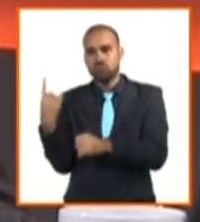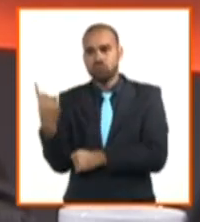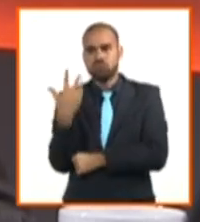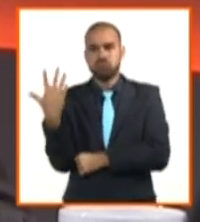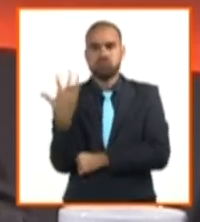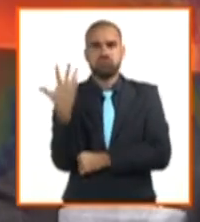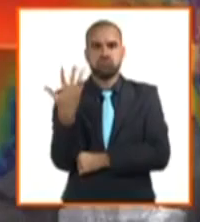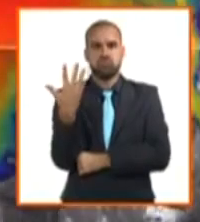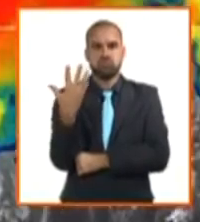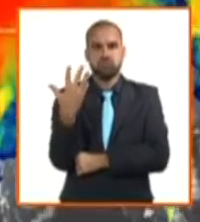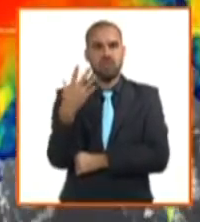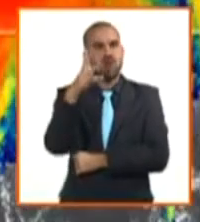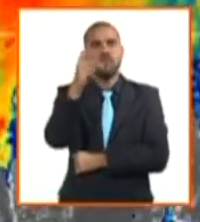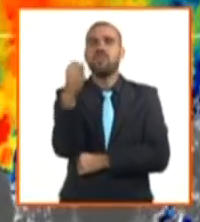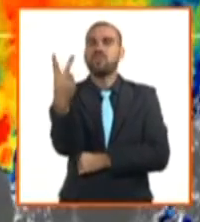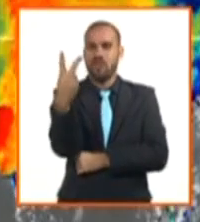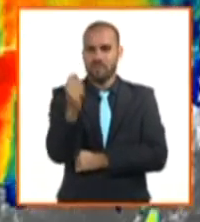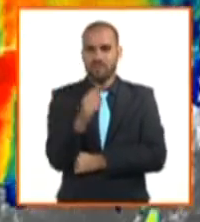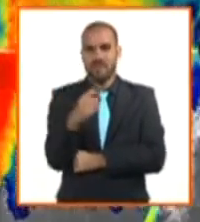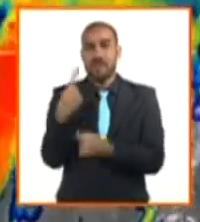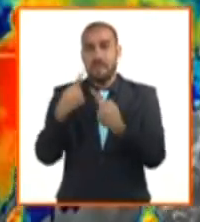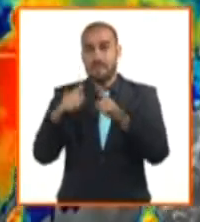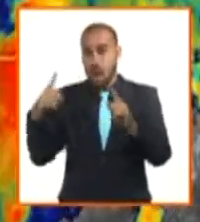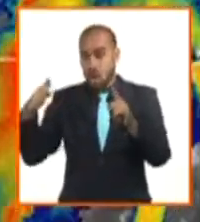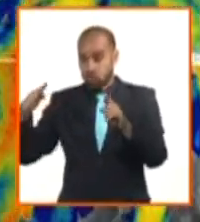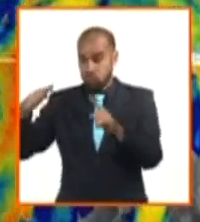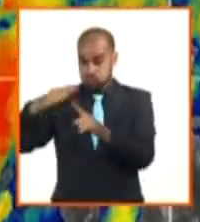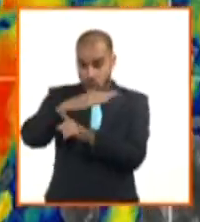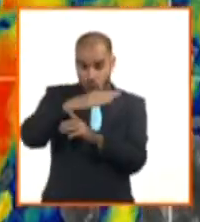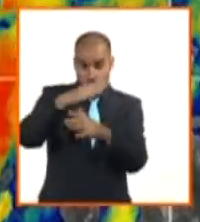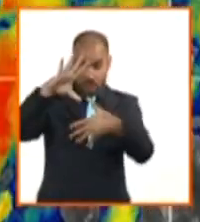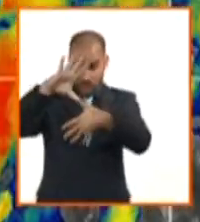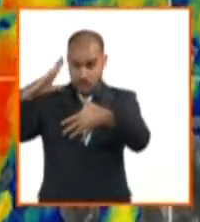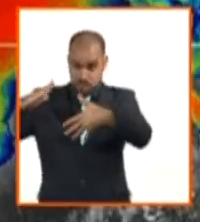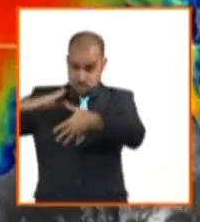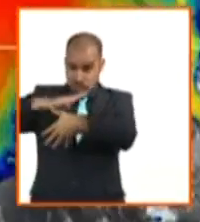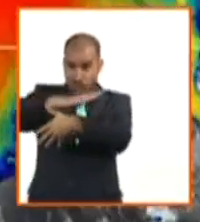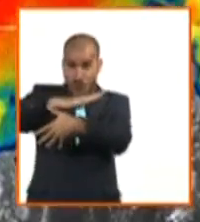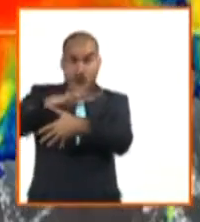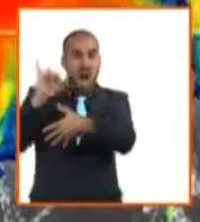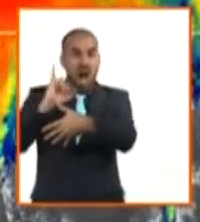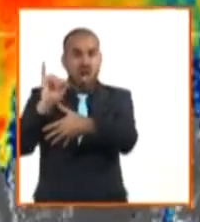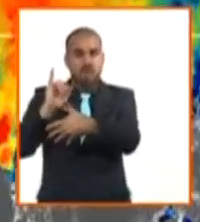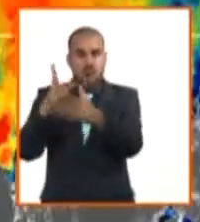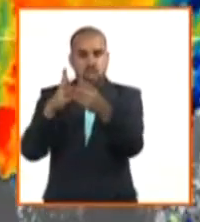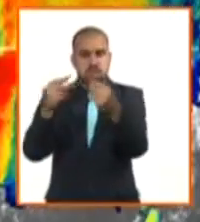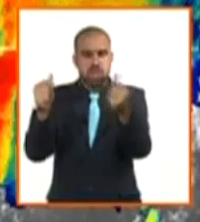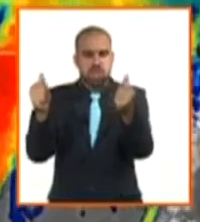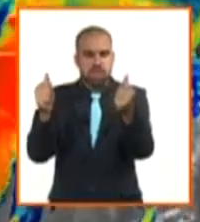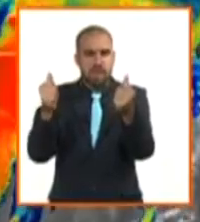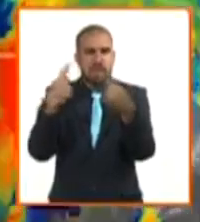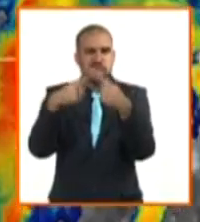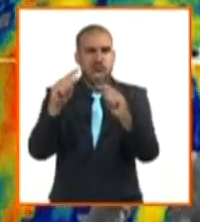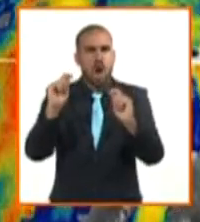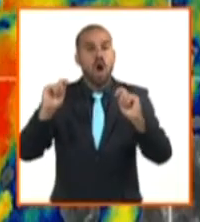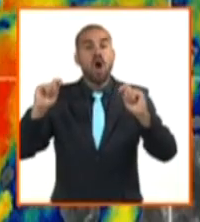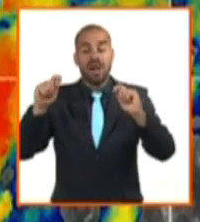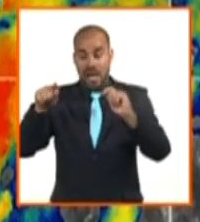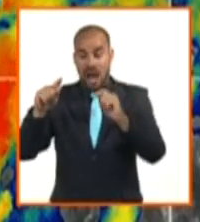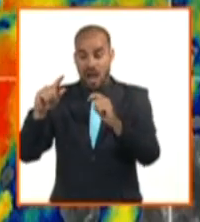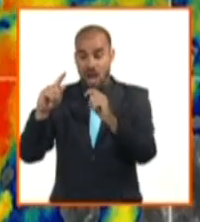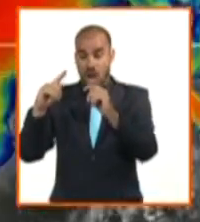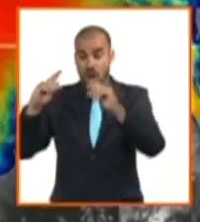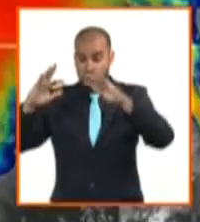rápidamente esa nubosidad que quedó de agatha se unió a una nubosidad que estaba